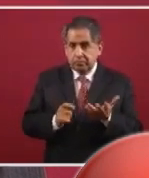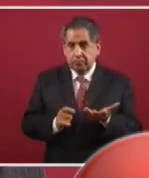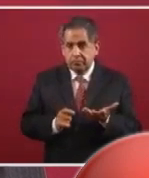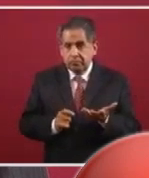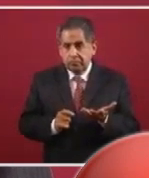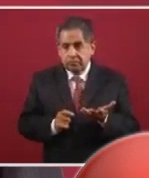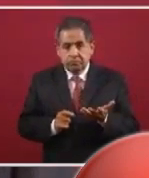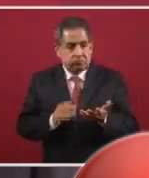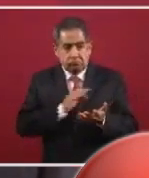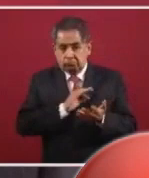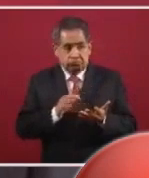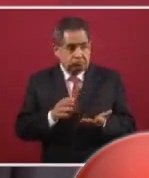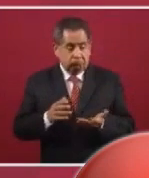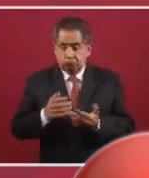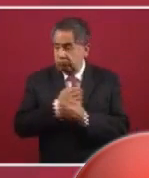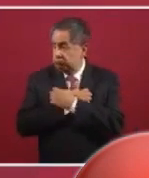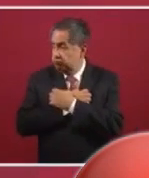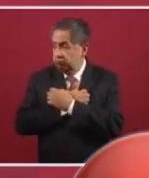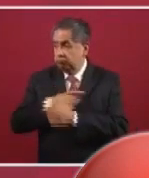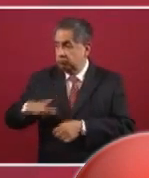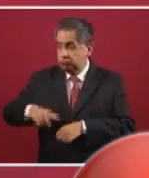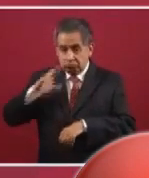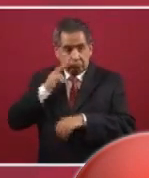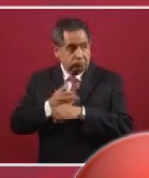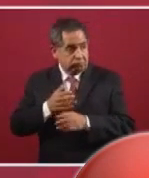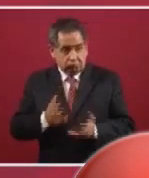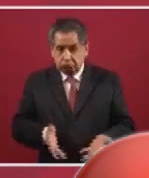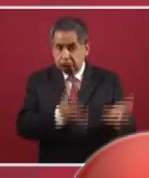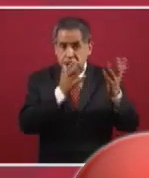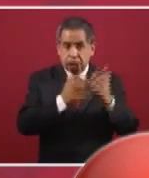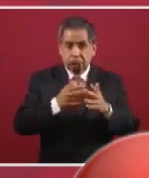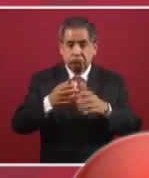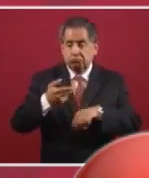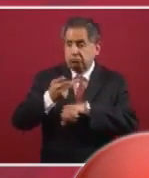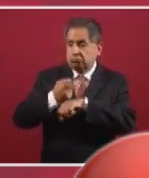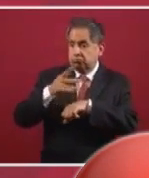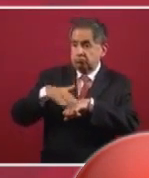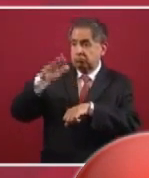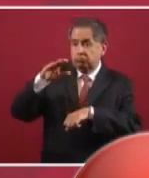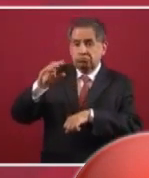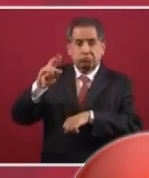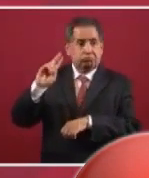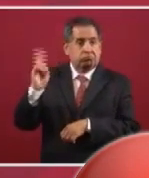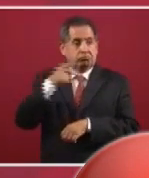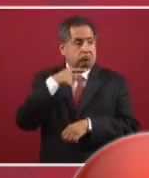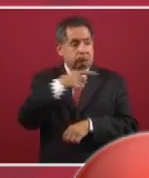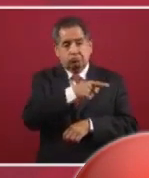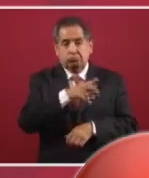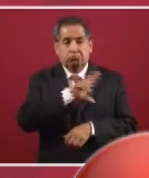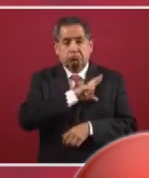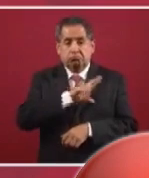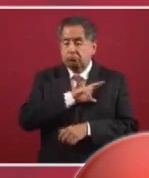al mercado la educación media, superior y la educación superior,